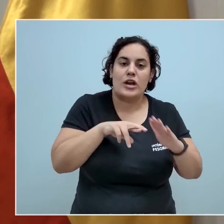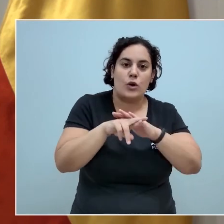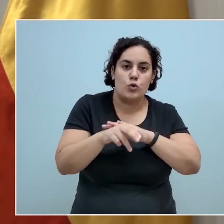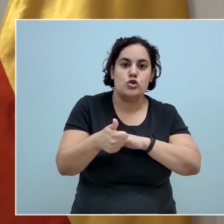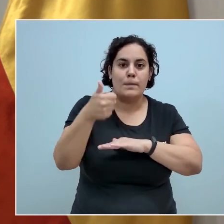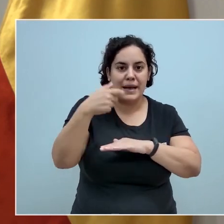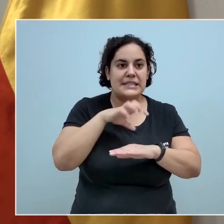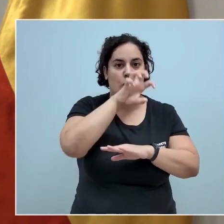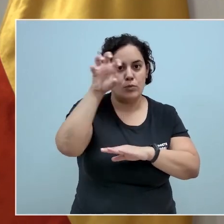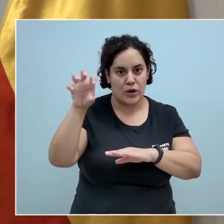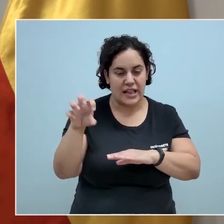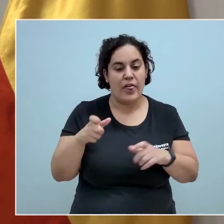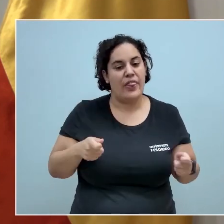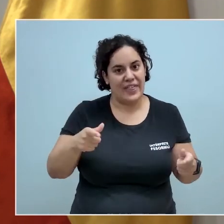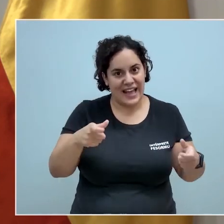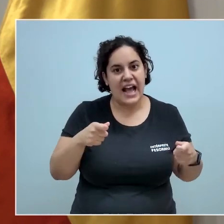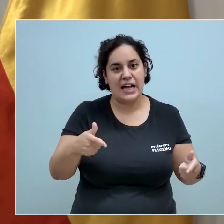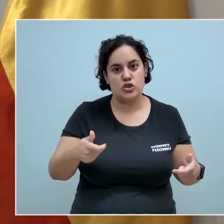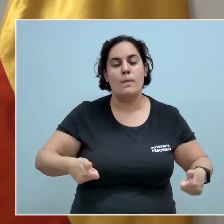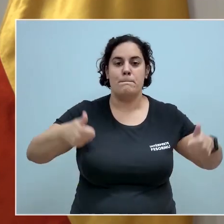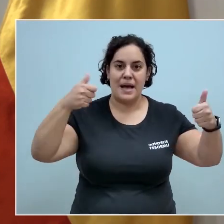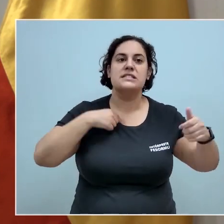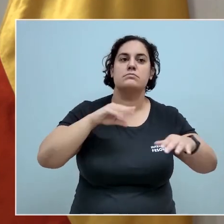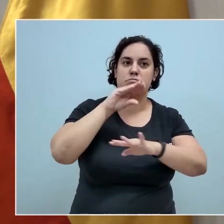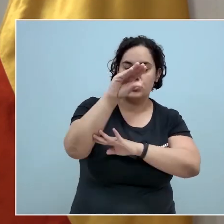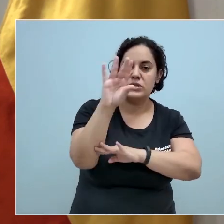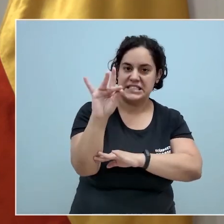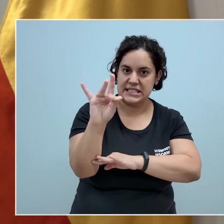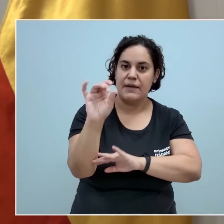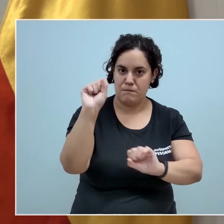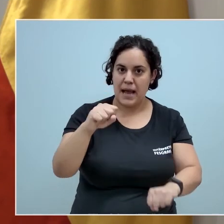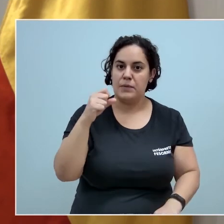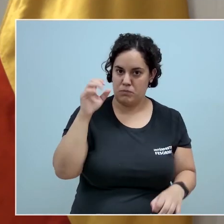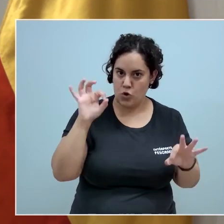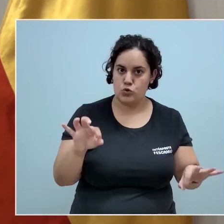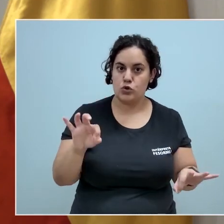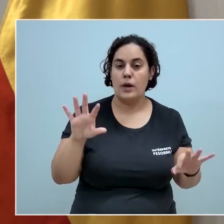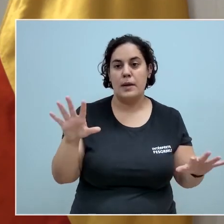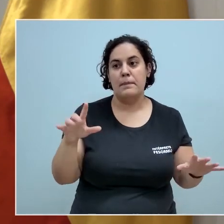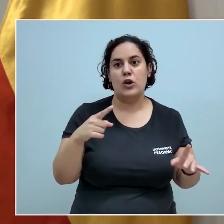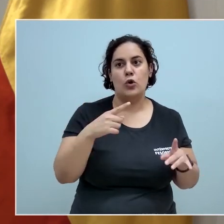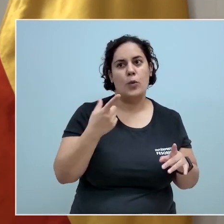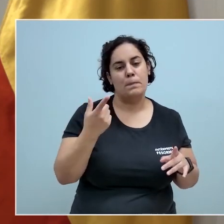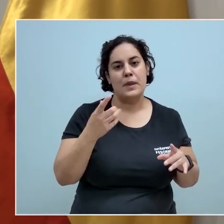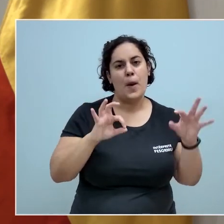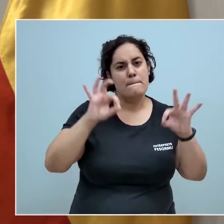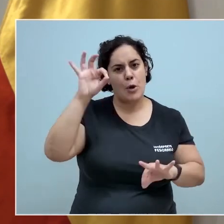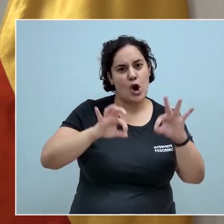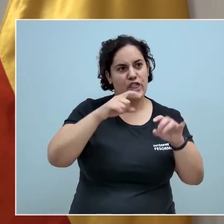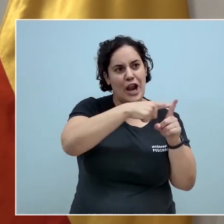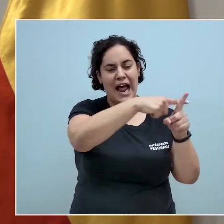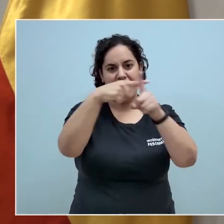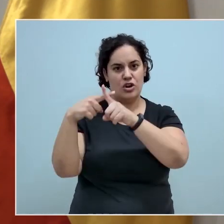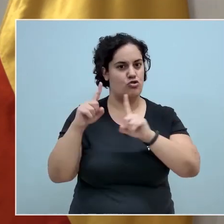a las comunidades que han tenido un gasto más elevado en la pandemia, pero creo que ha sido de una manera pues no proporcional. La verdad es que no tener en